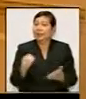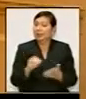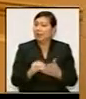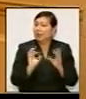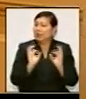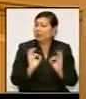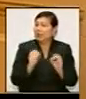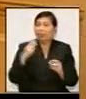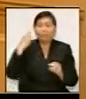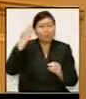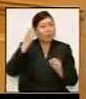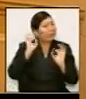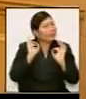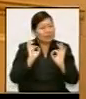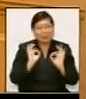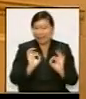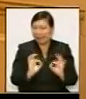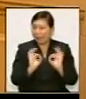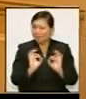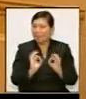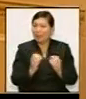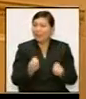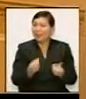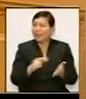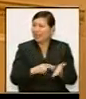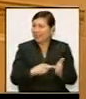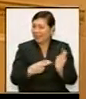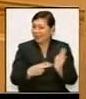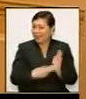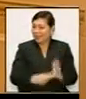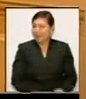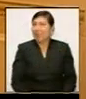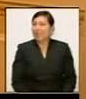siempre en la política, y fíjese qué significativo